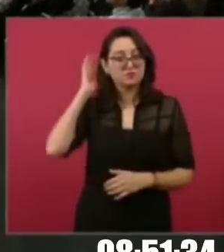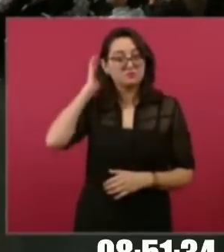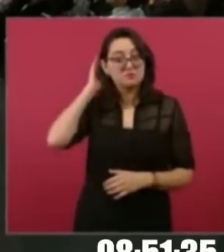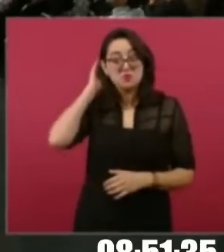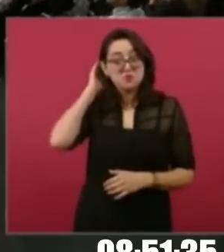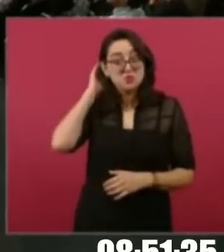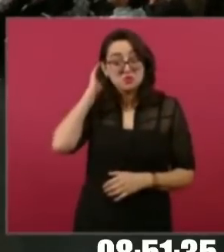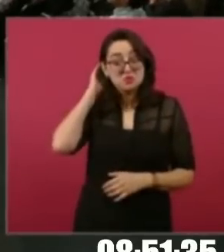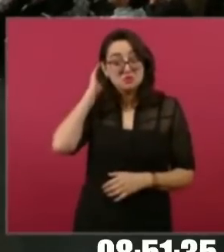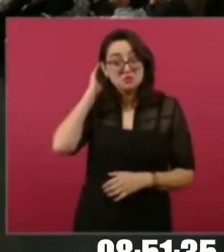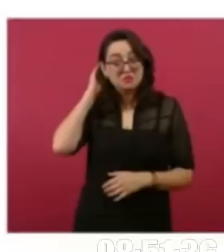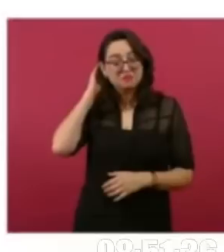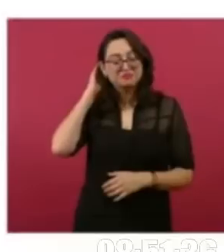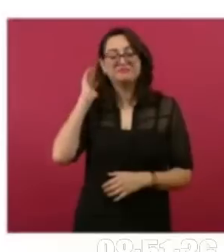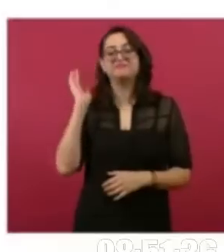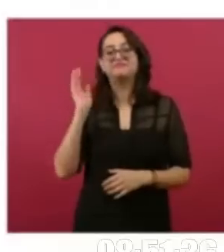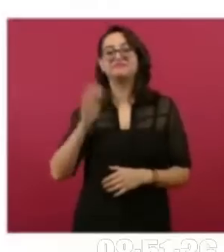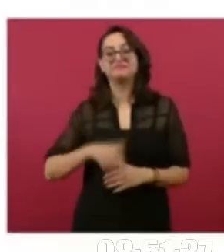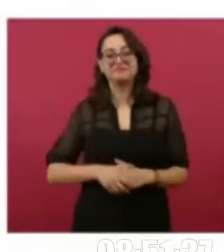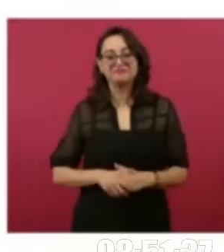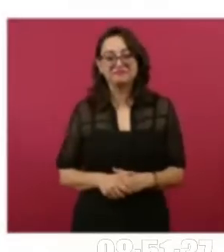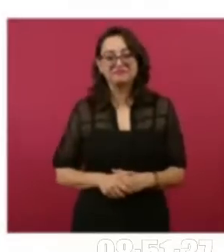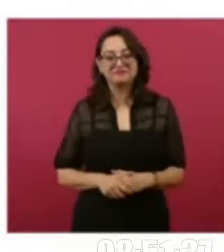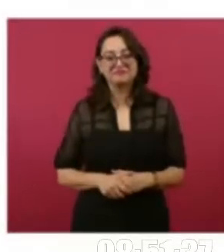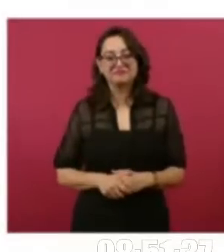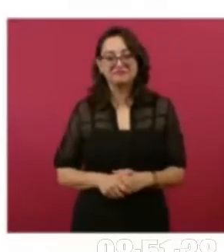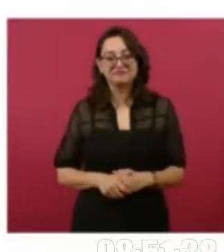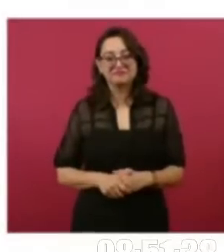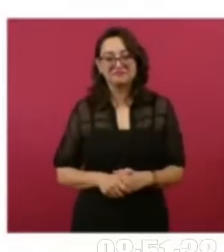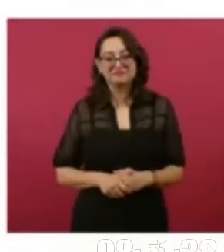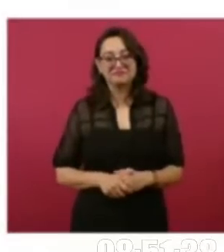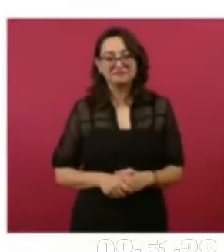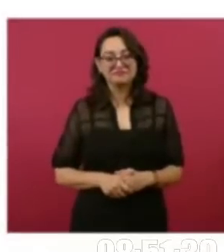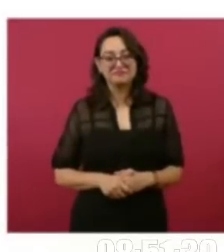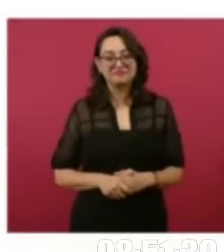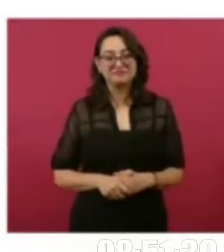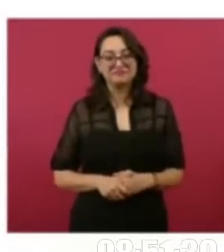no cuál falta